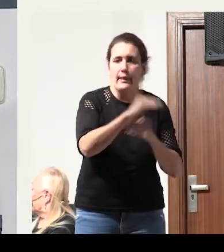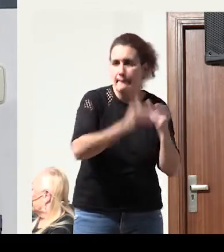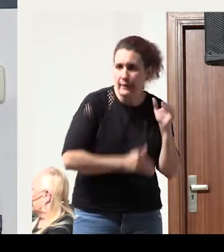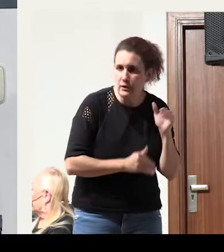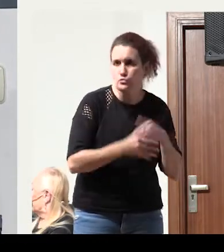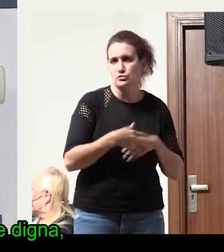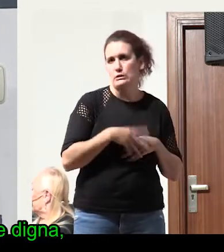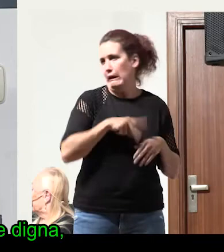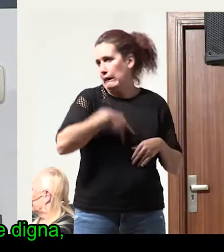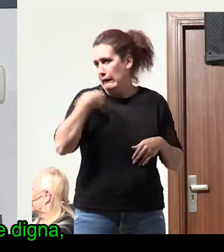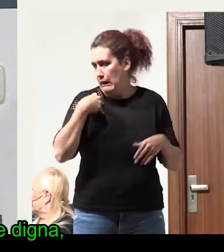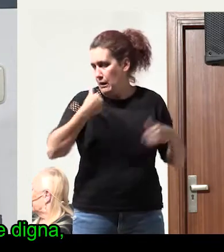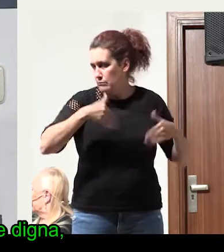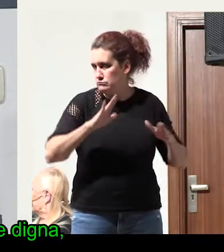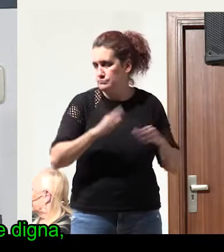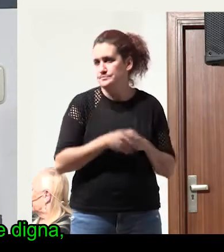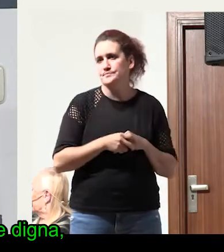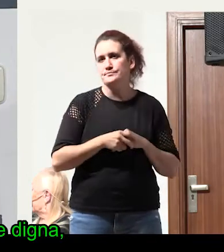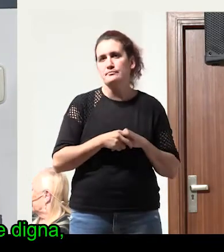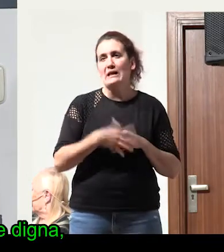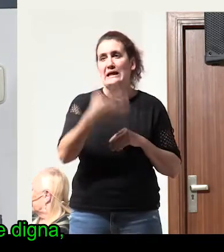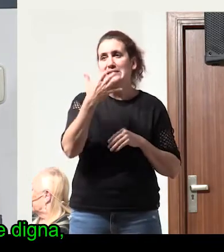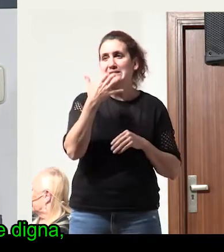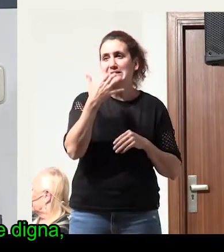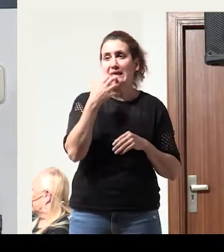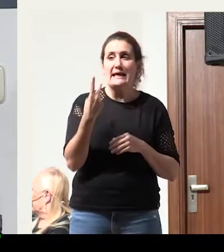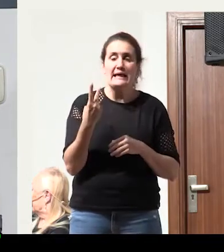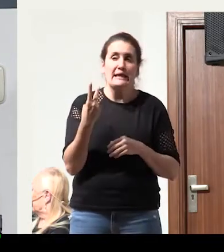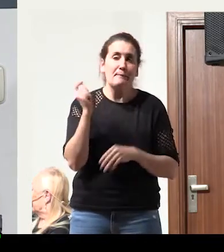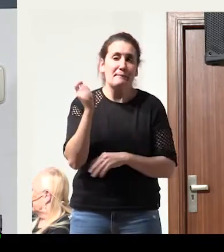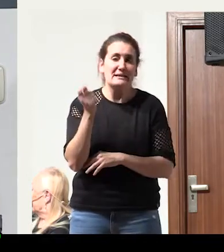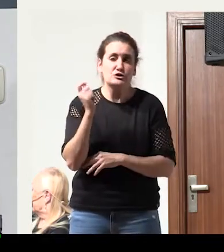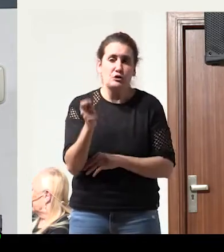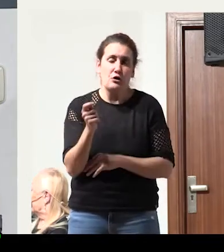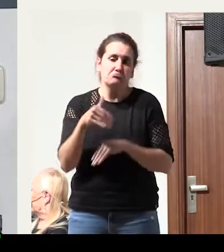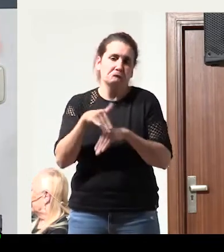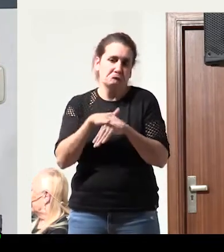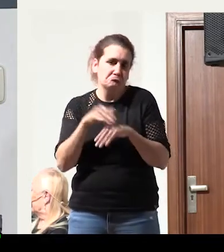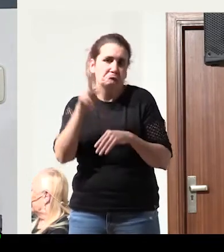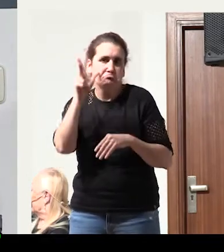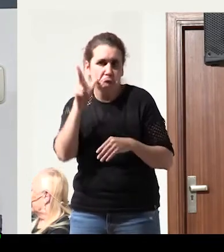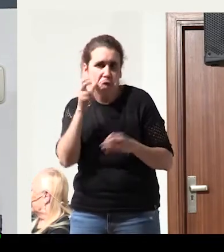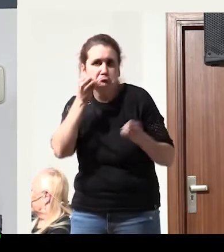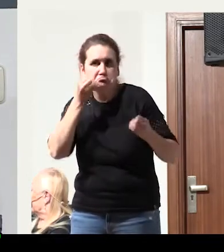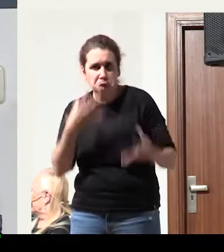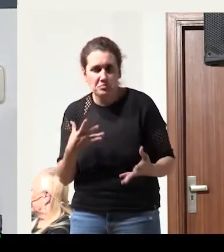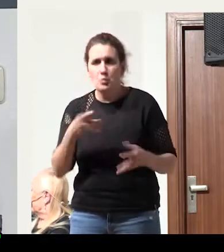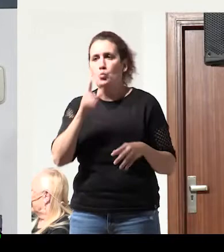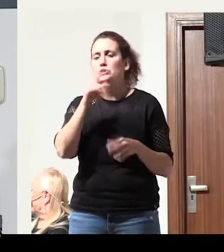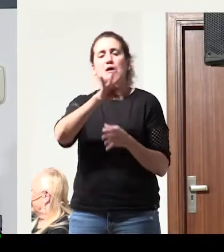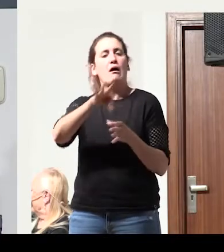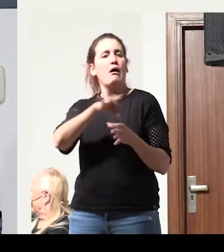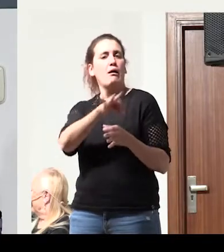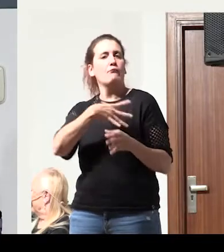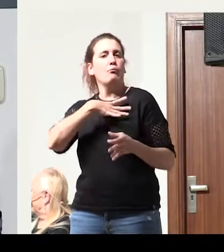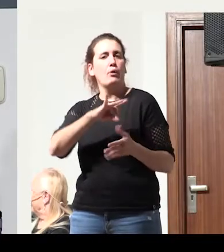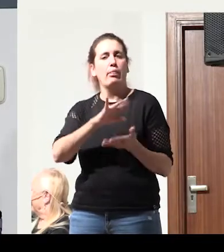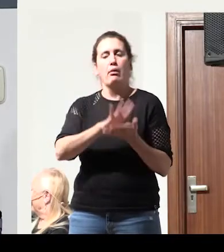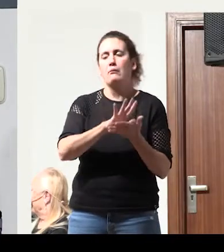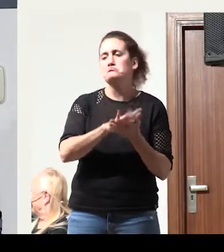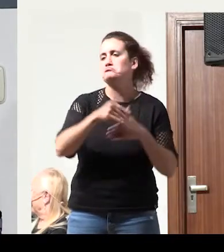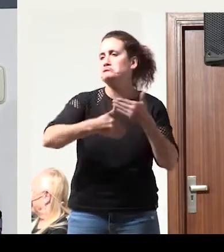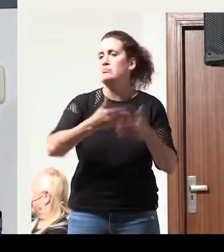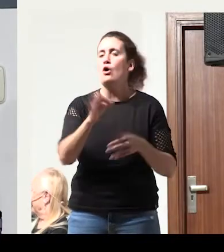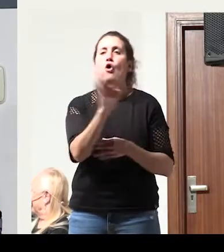general, si tienen una pensión mínimamente digna, pues yo qué sé, se pueden tomar un cafecito o lo que les parezca a ellas, o pueden ir con